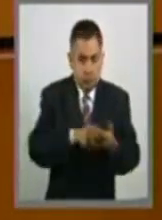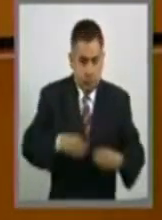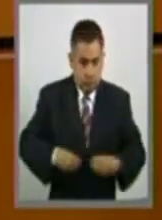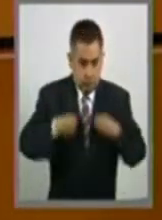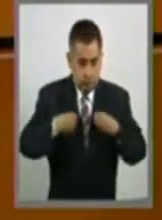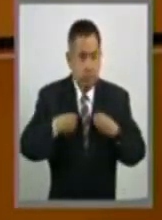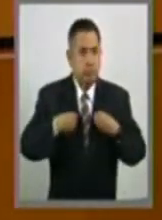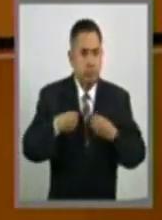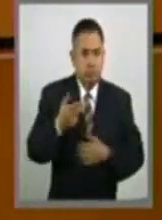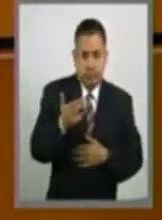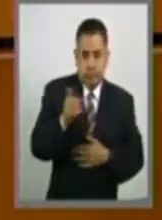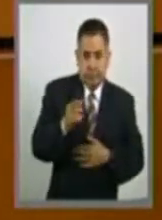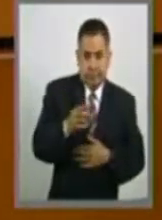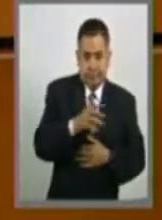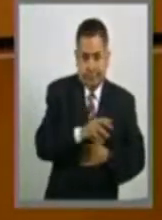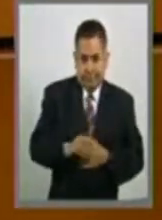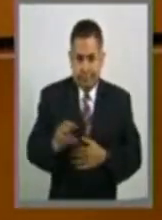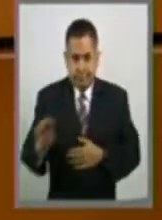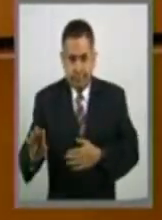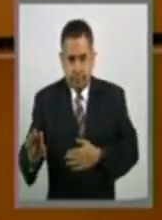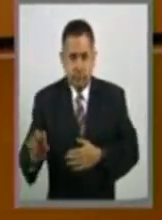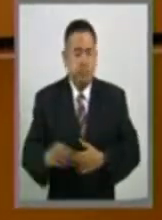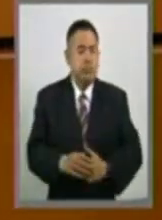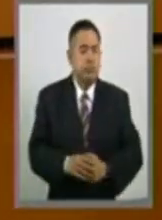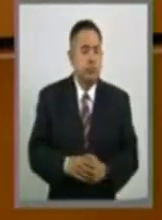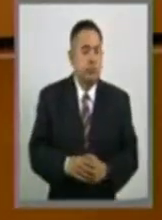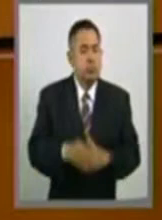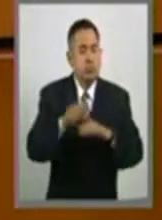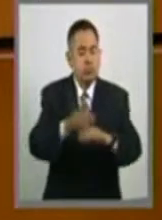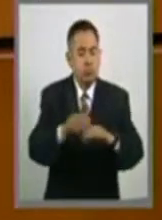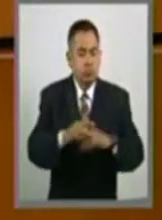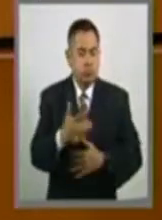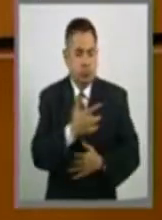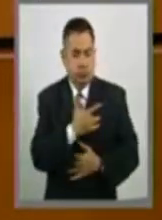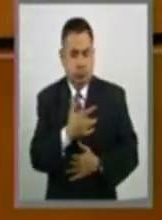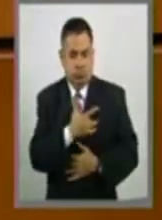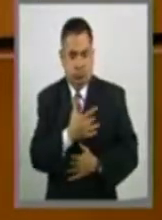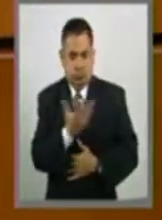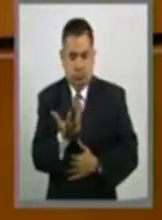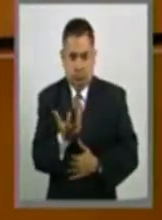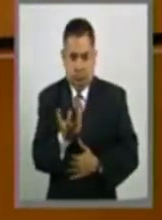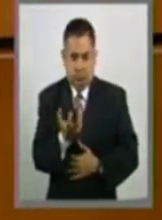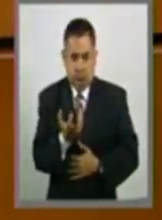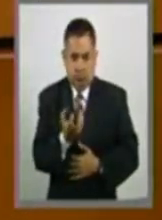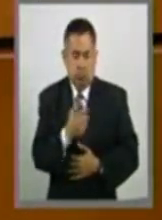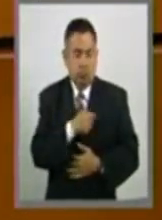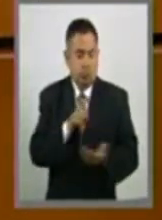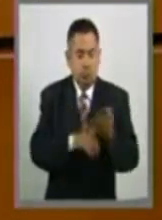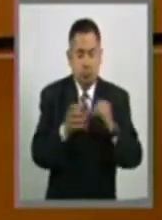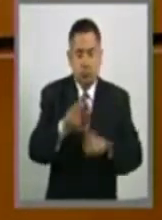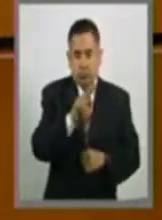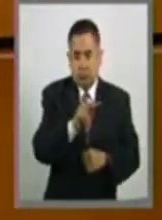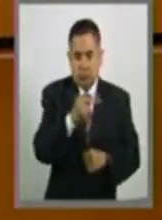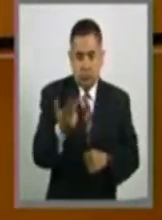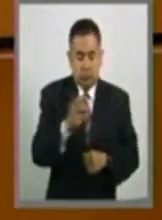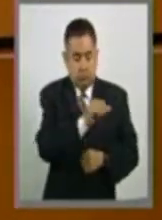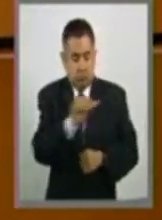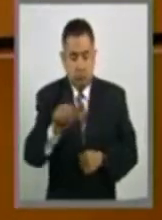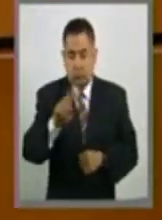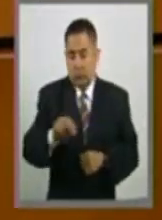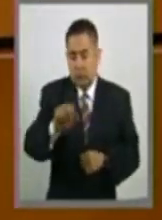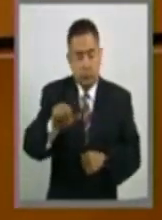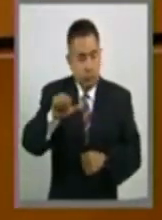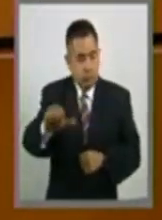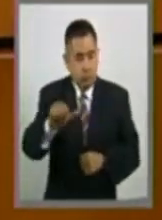vivos. Por lo que se refiere a trasplante de corazón, de 1988 a